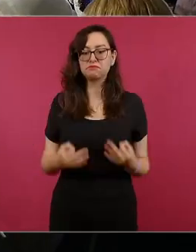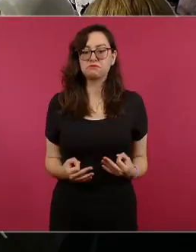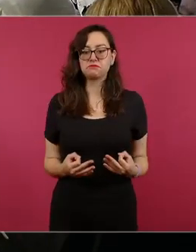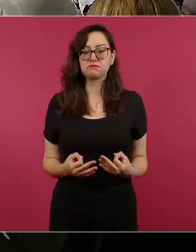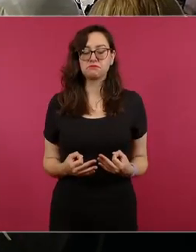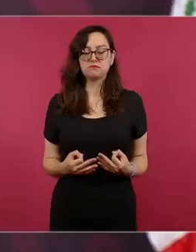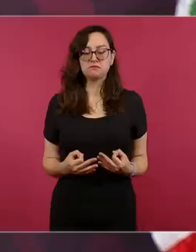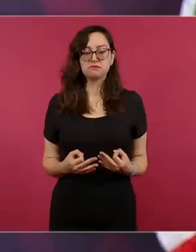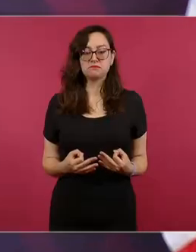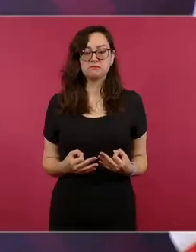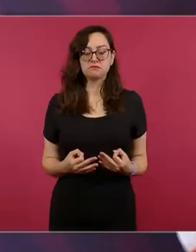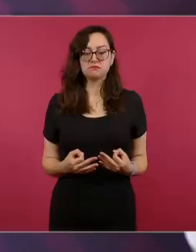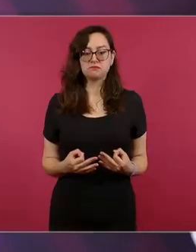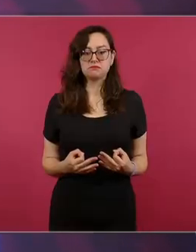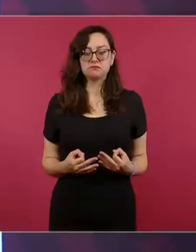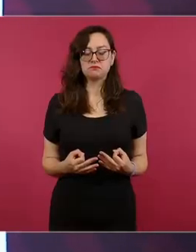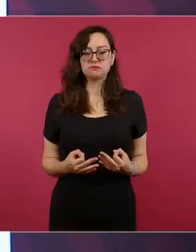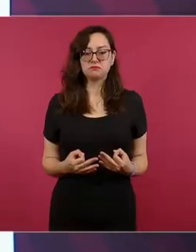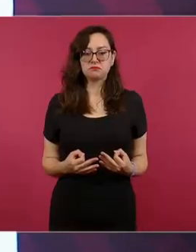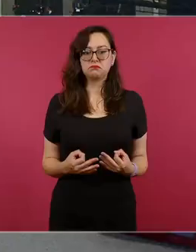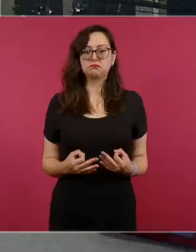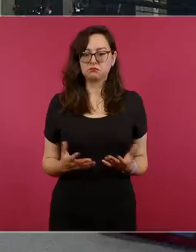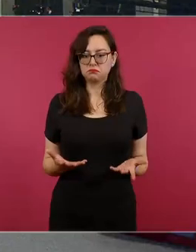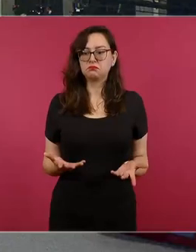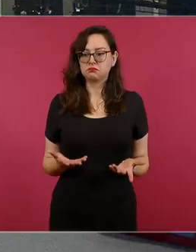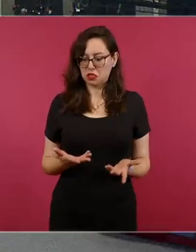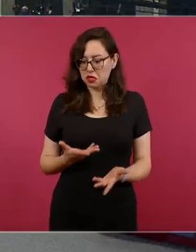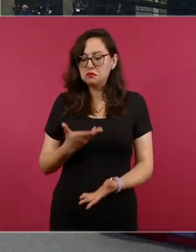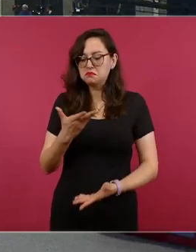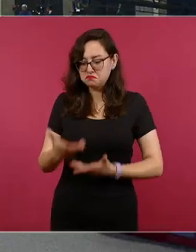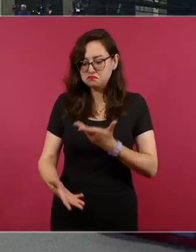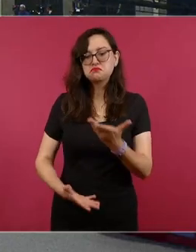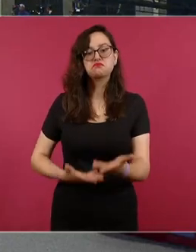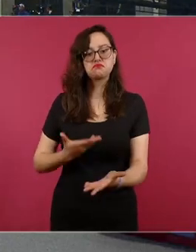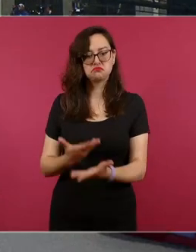da un buen servicio,